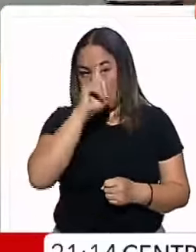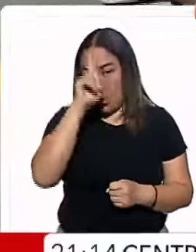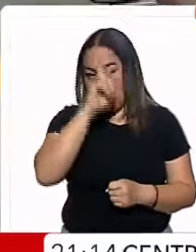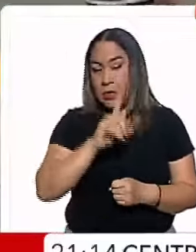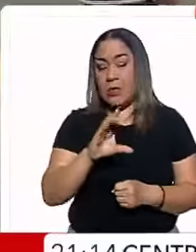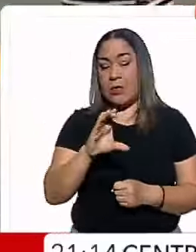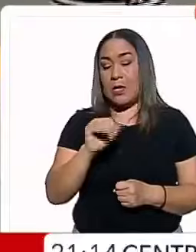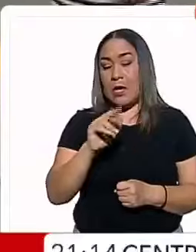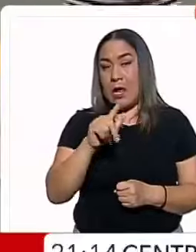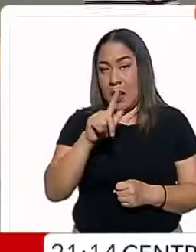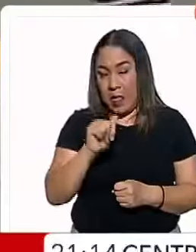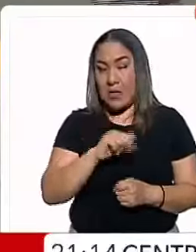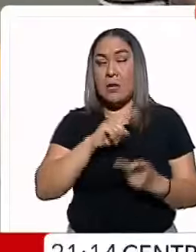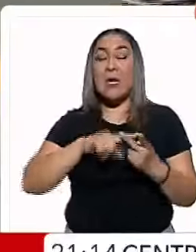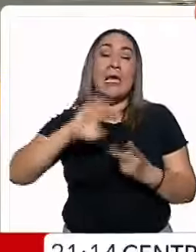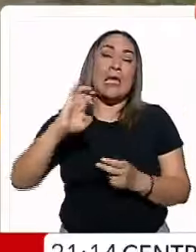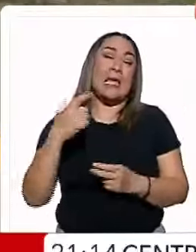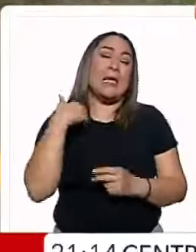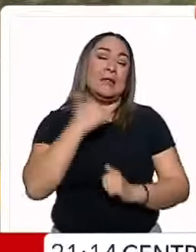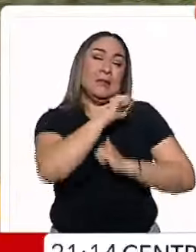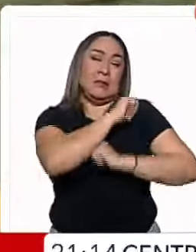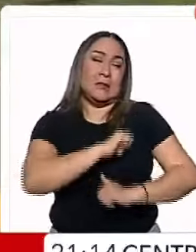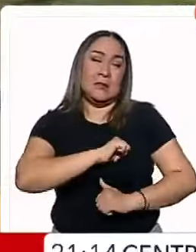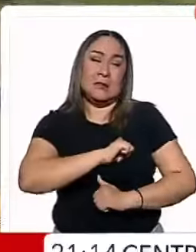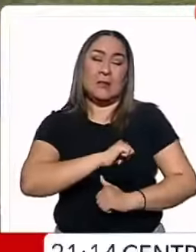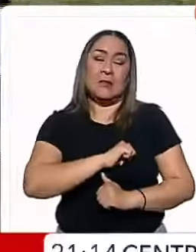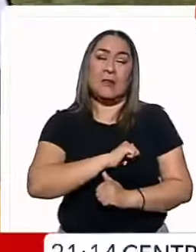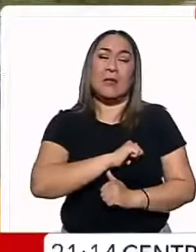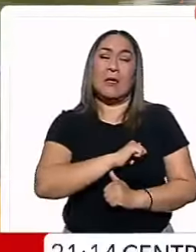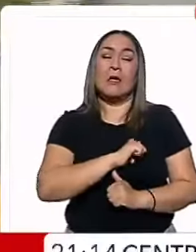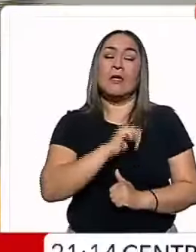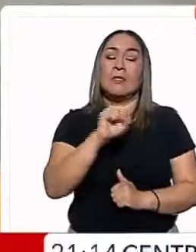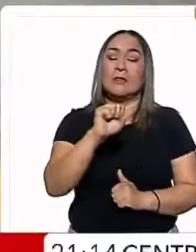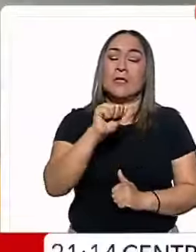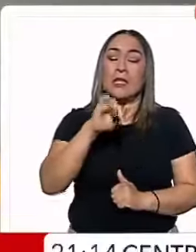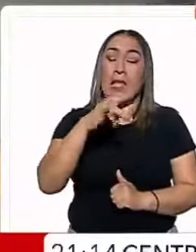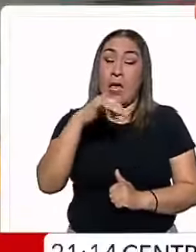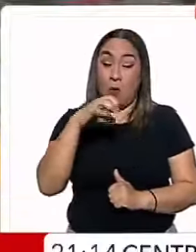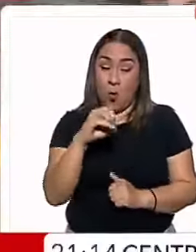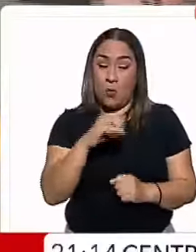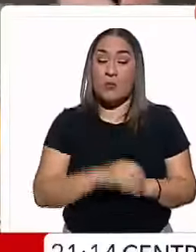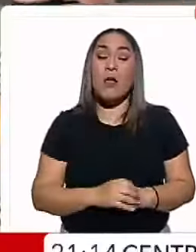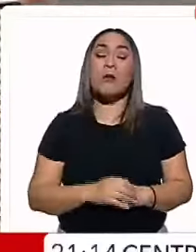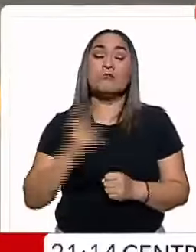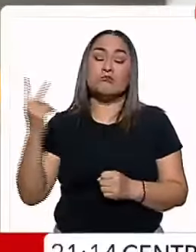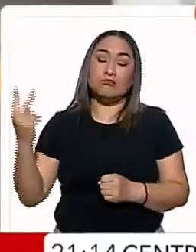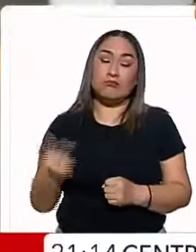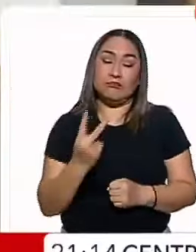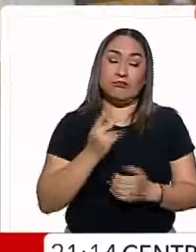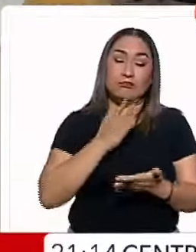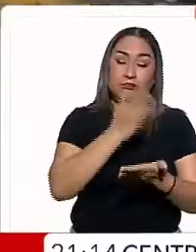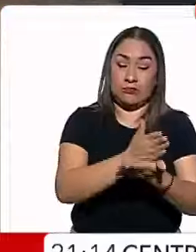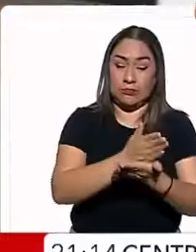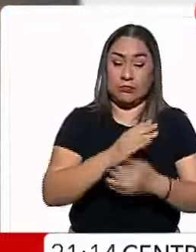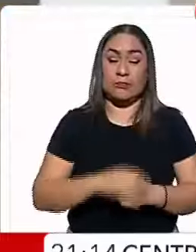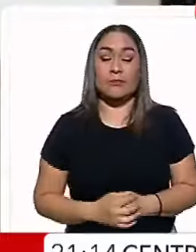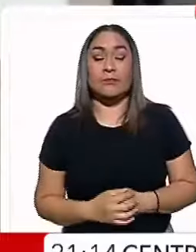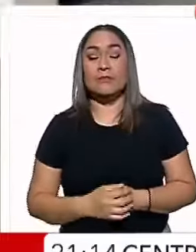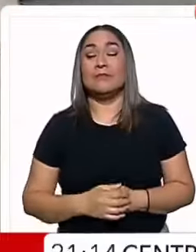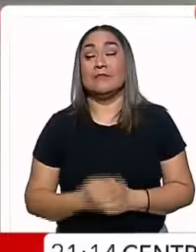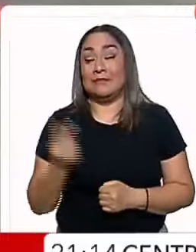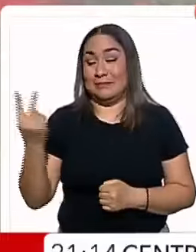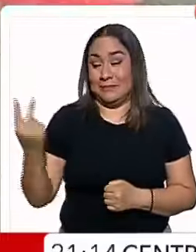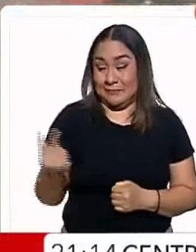Carla Humphrey y el extitular de la Agencia de Inteligencia Financiera, Santiago Nieto, arribaron juntos. A la